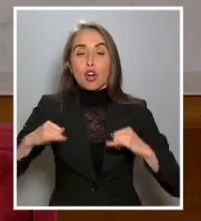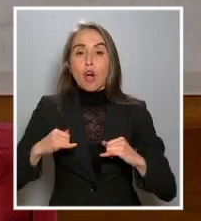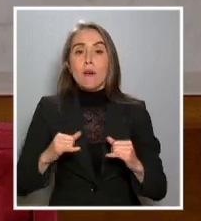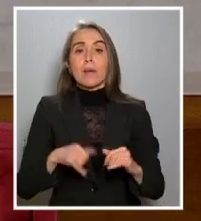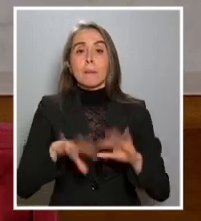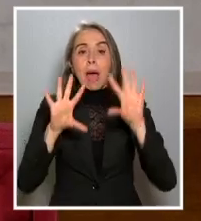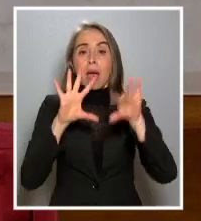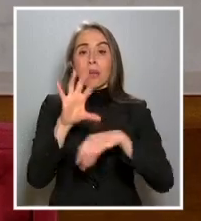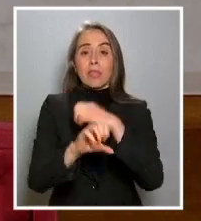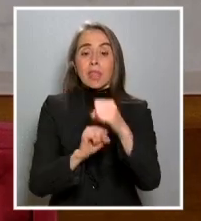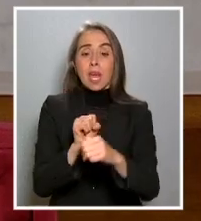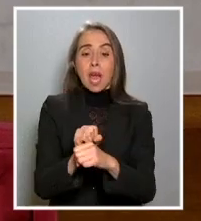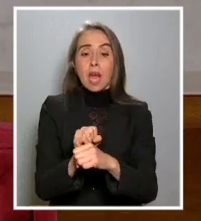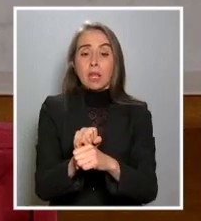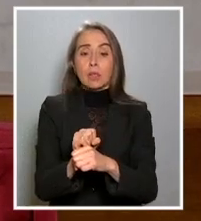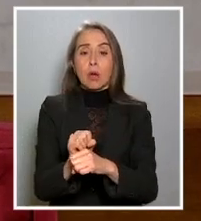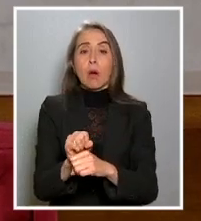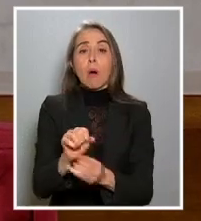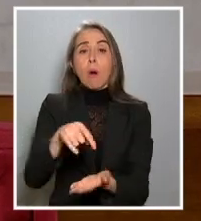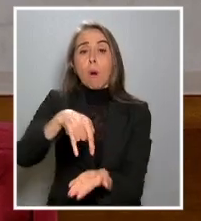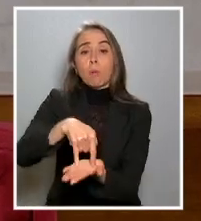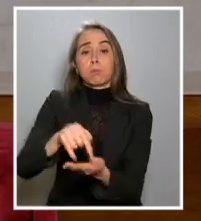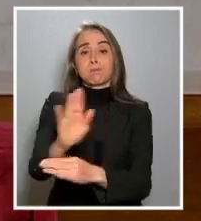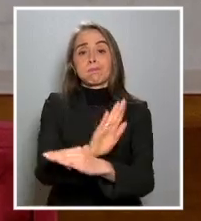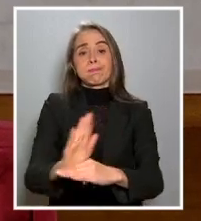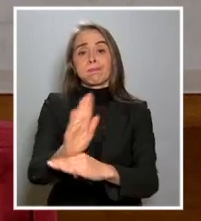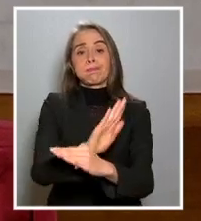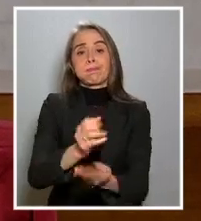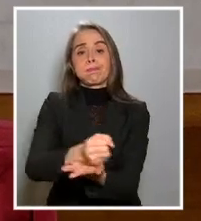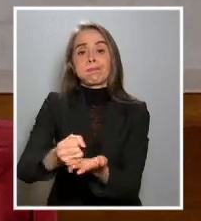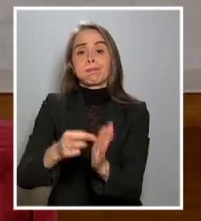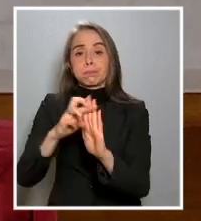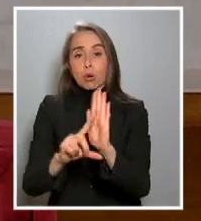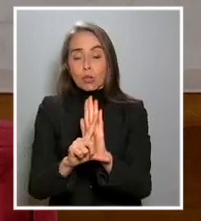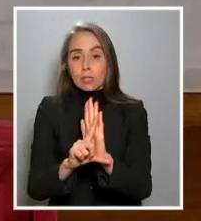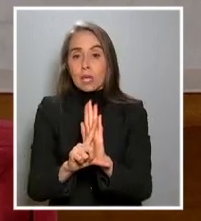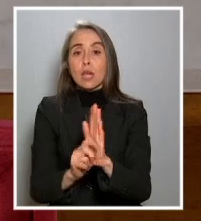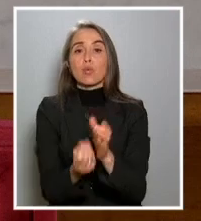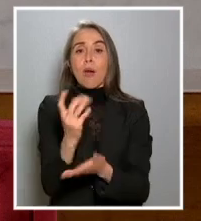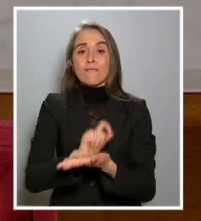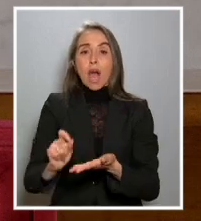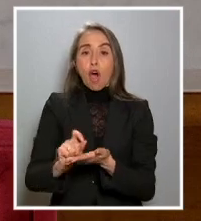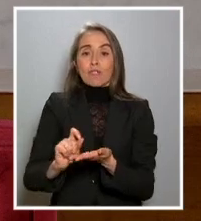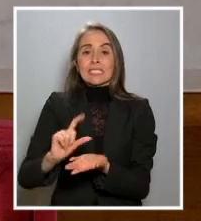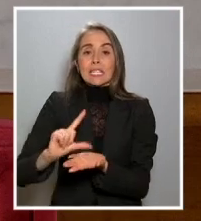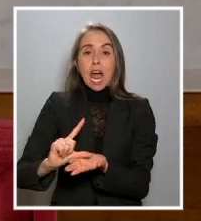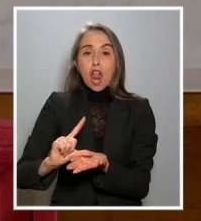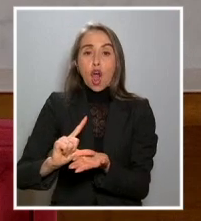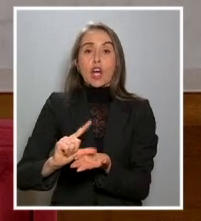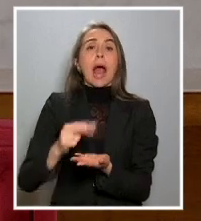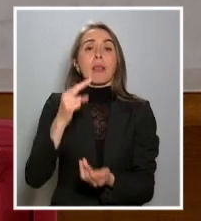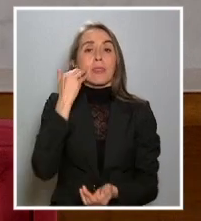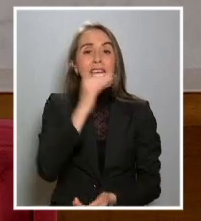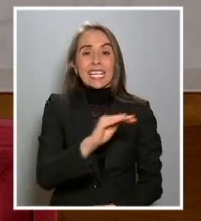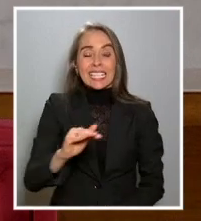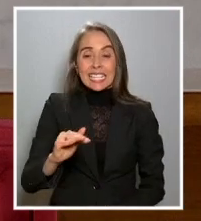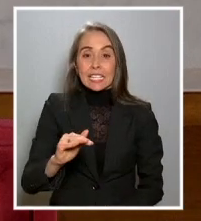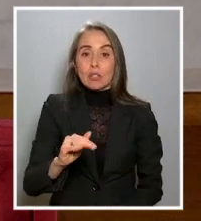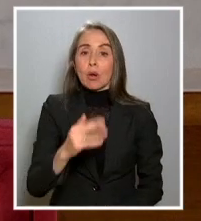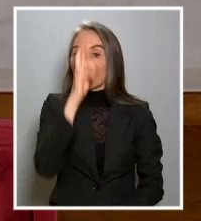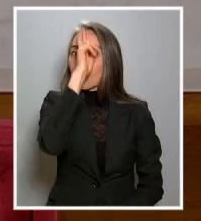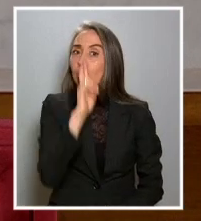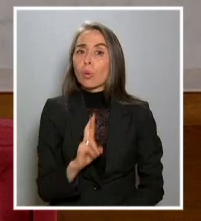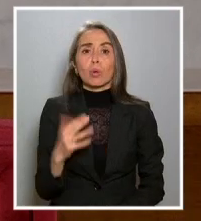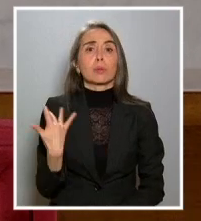llevaba más de 10 años tramitándose en el Congreso. Las nuevas oficinas locales de la niñez cumplen un rol